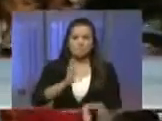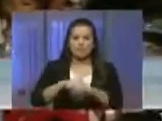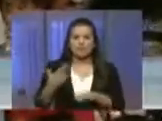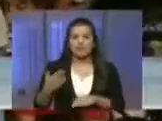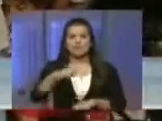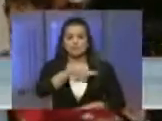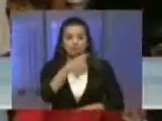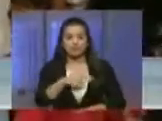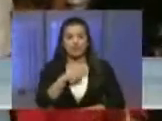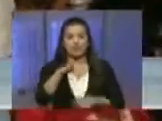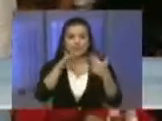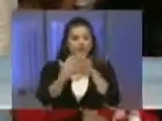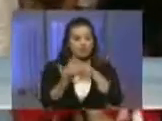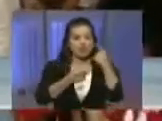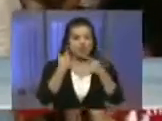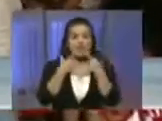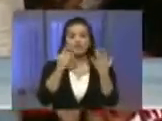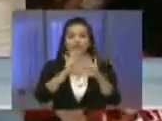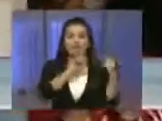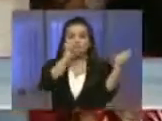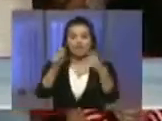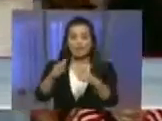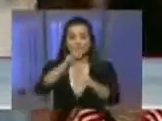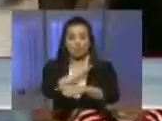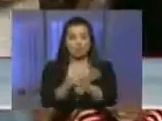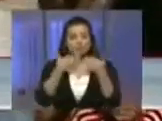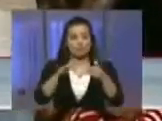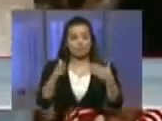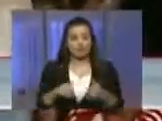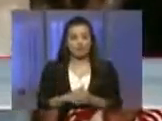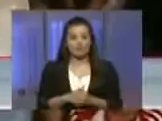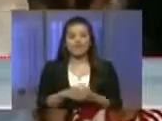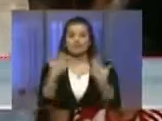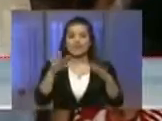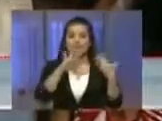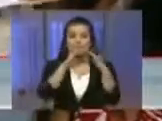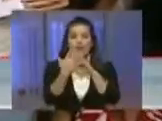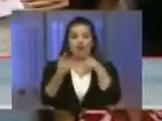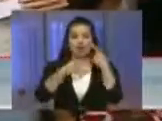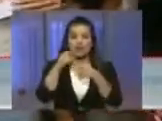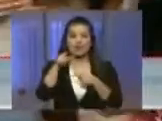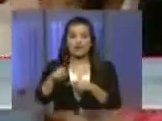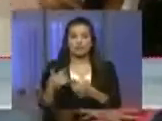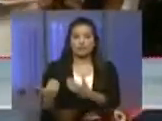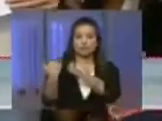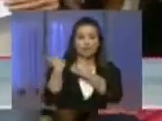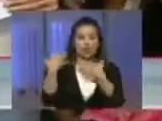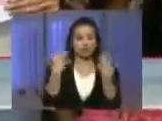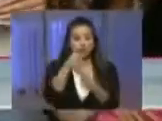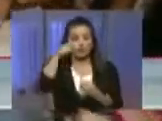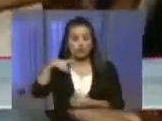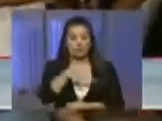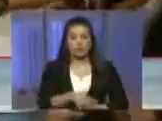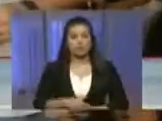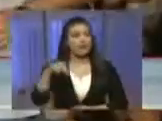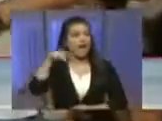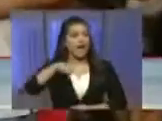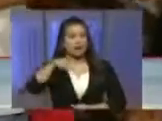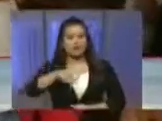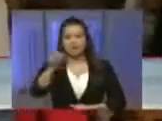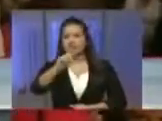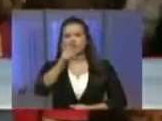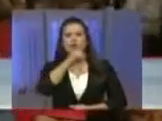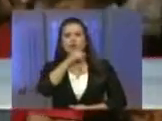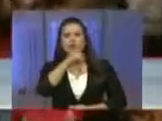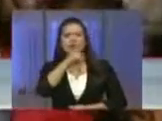tricolor empodera al poder popular y es la gran misión barrio nuevo tricolor de las manos del pueblo aquí no está ninguna mano